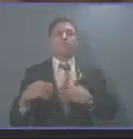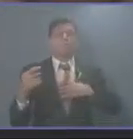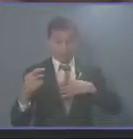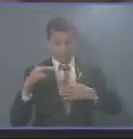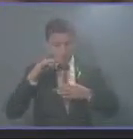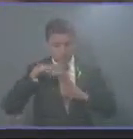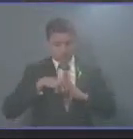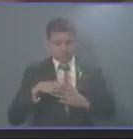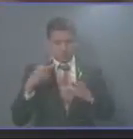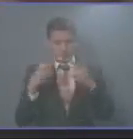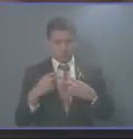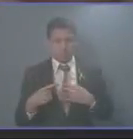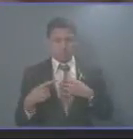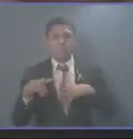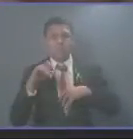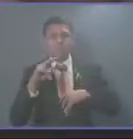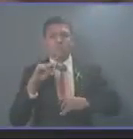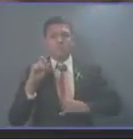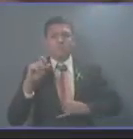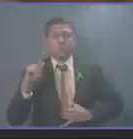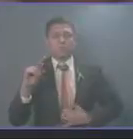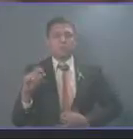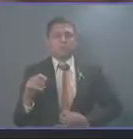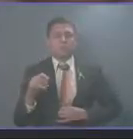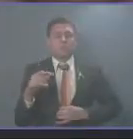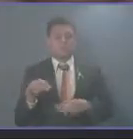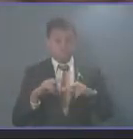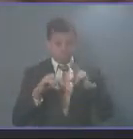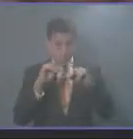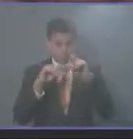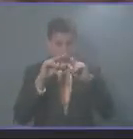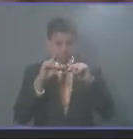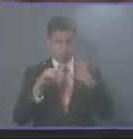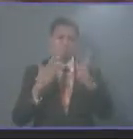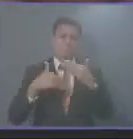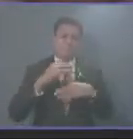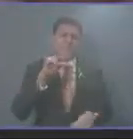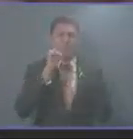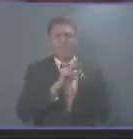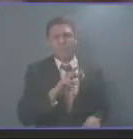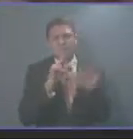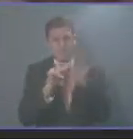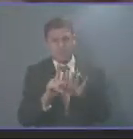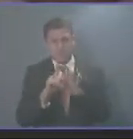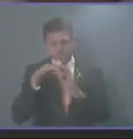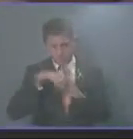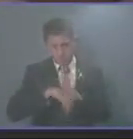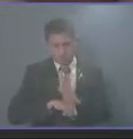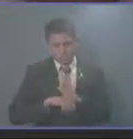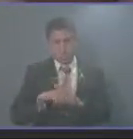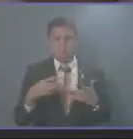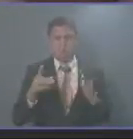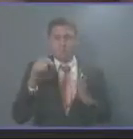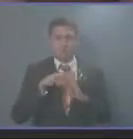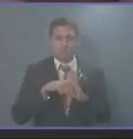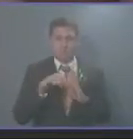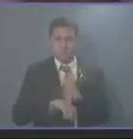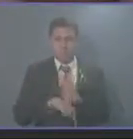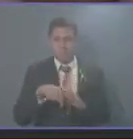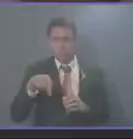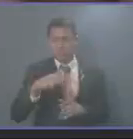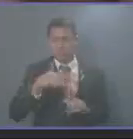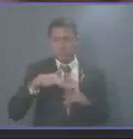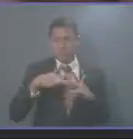laparoscópicas, donativos de pinzas y cables, la construcción de más de 26 pozos perforados en